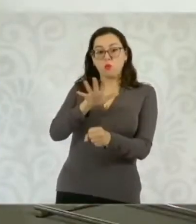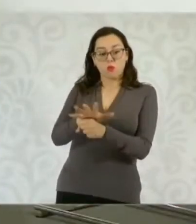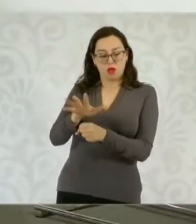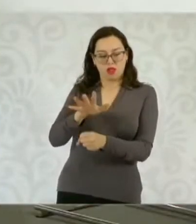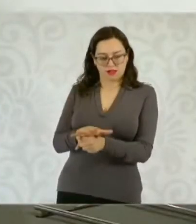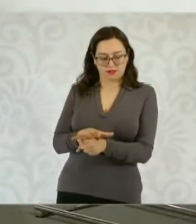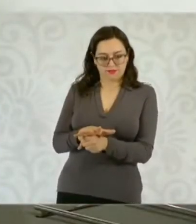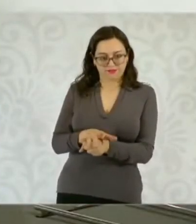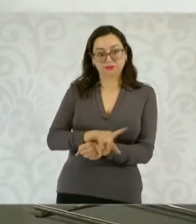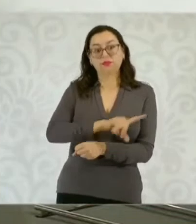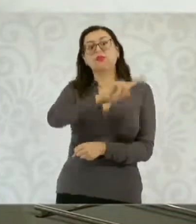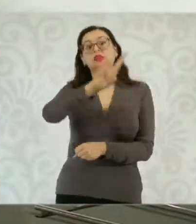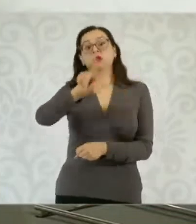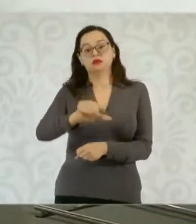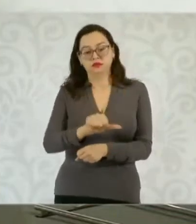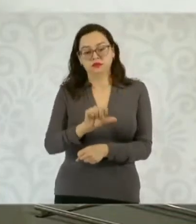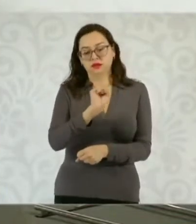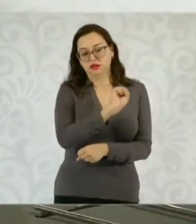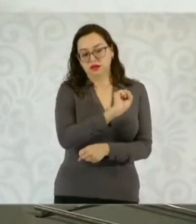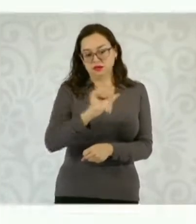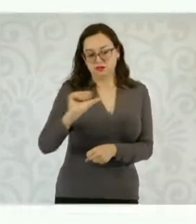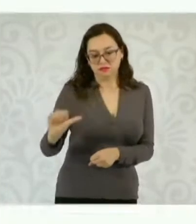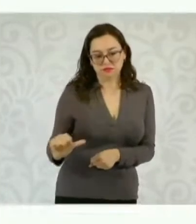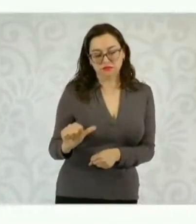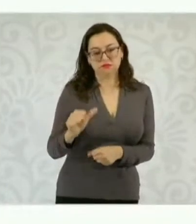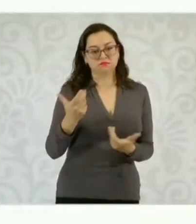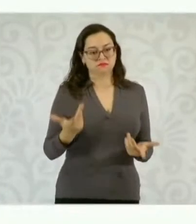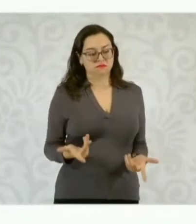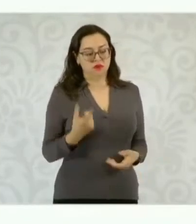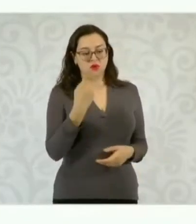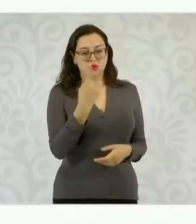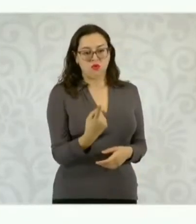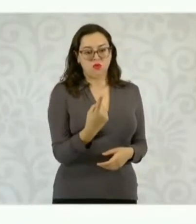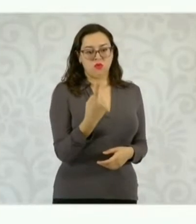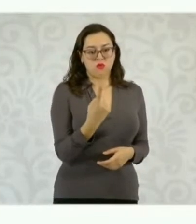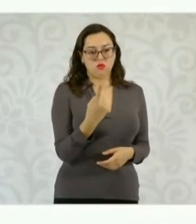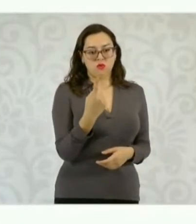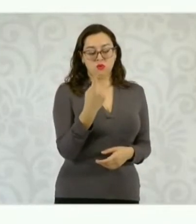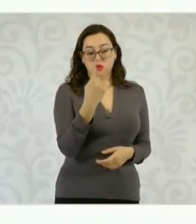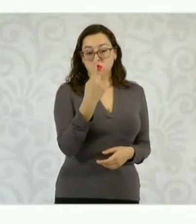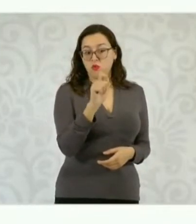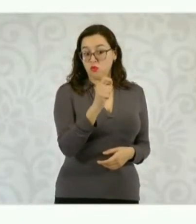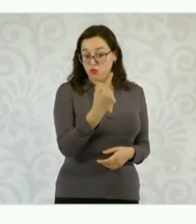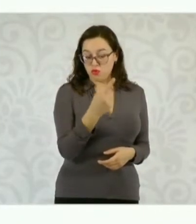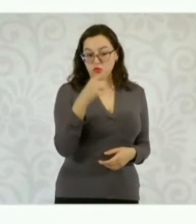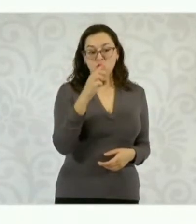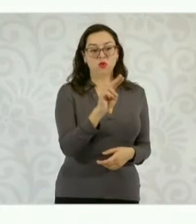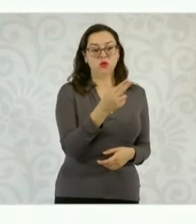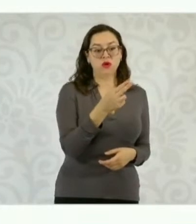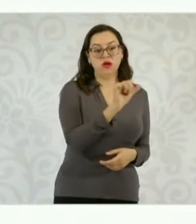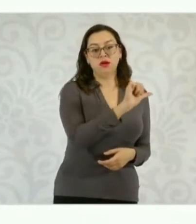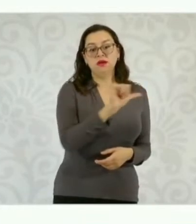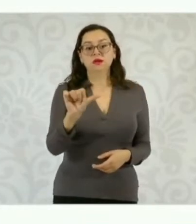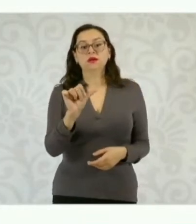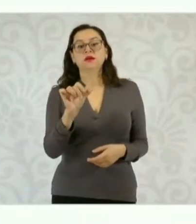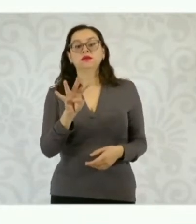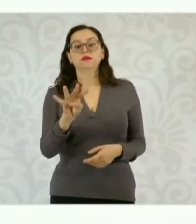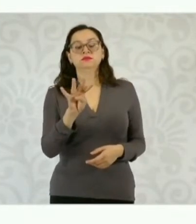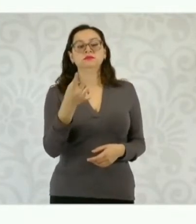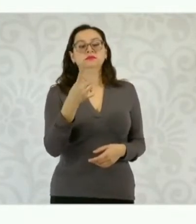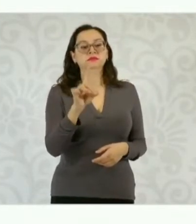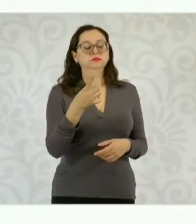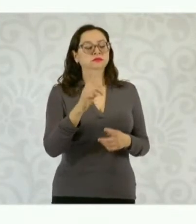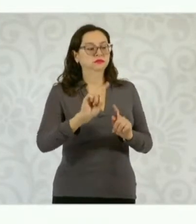A partir de eso, la Secretaría de Salud y de esos resultados, entre el 21 de noviembre y 19 de diciembre, hacen la